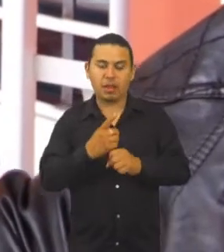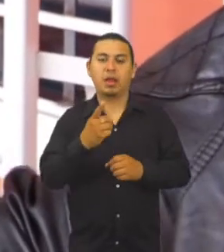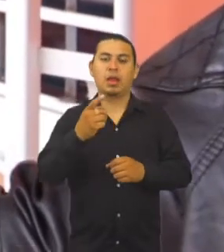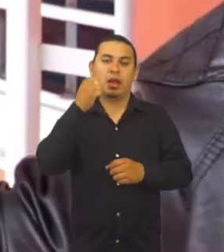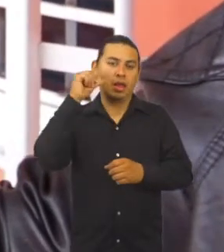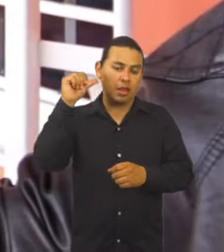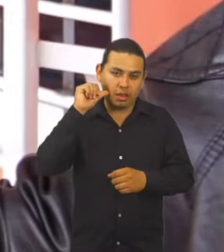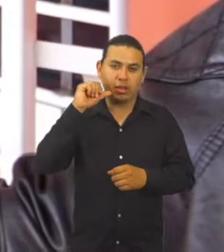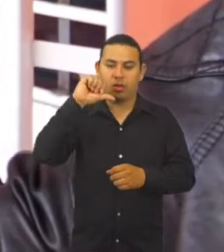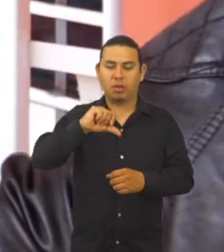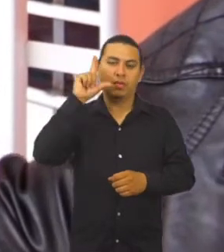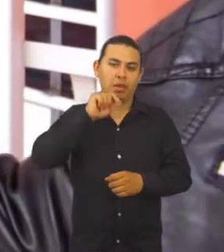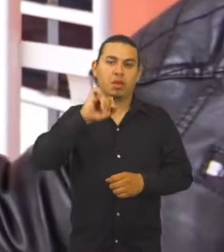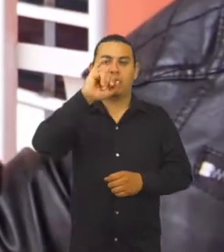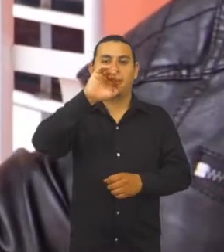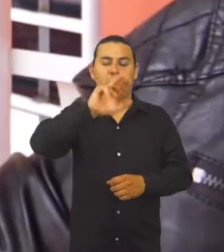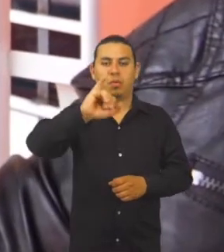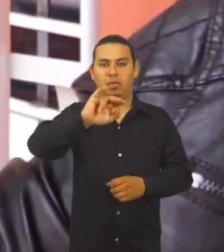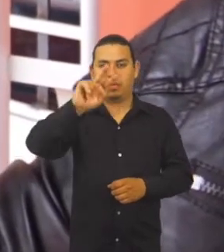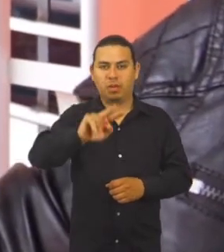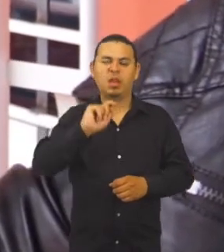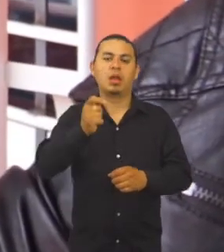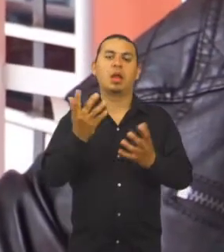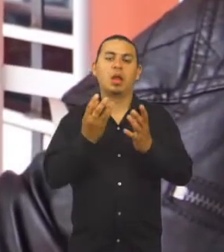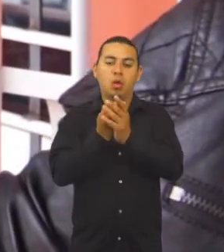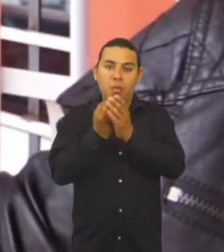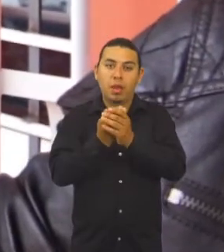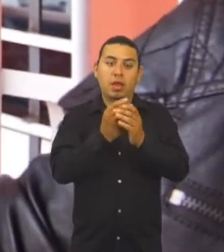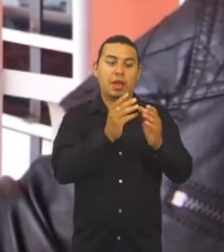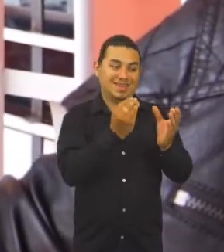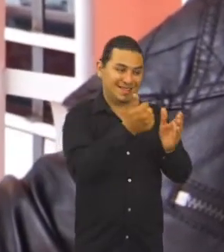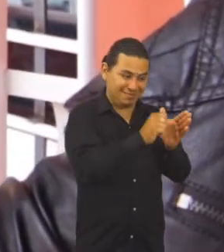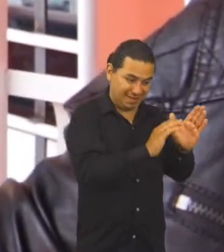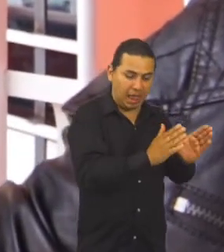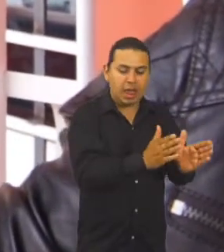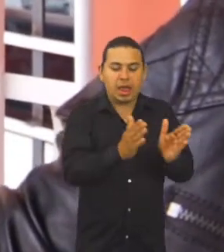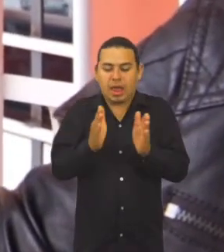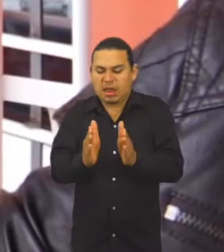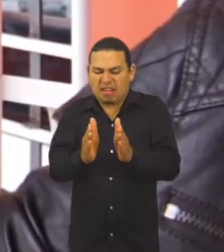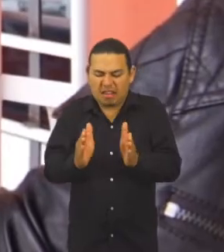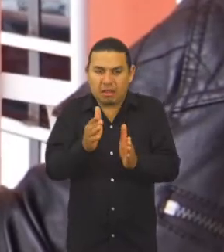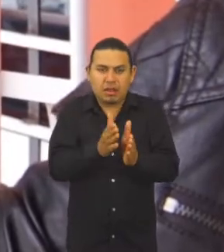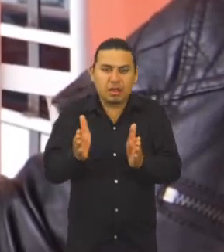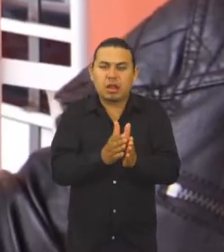ayer, hoy, mañana, miércoles, jueves y viernes, estamos realizando los cursos intersemestrales en la licenciatura